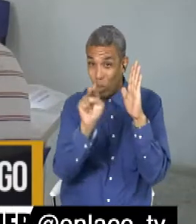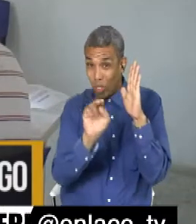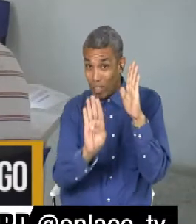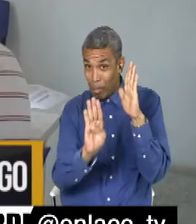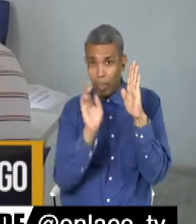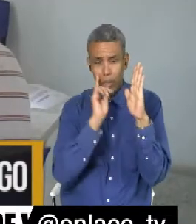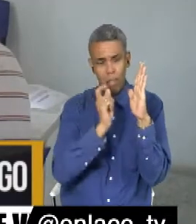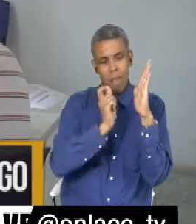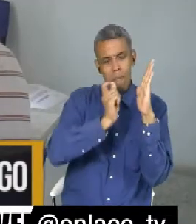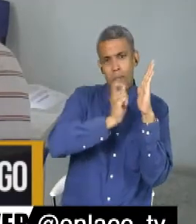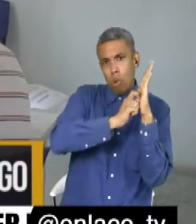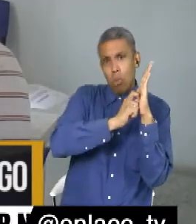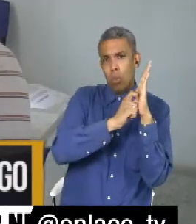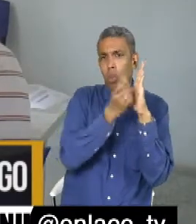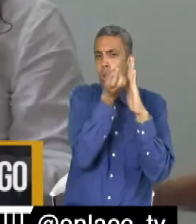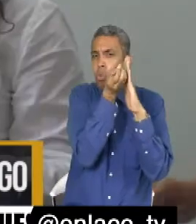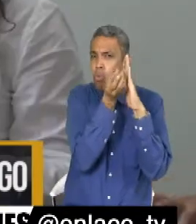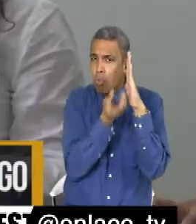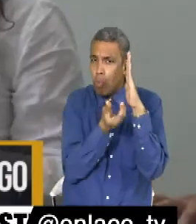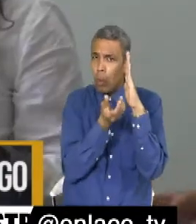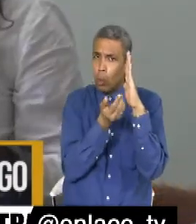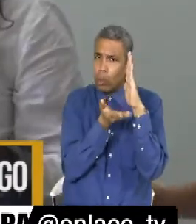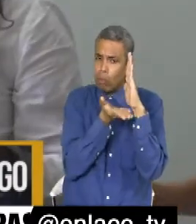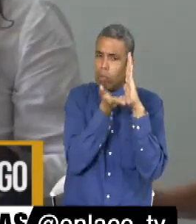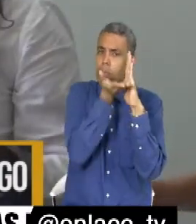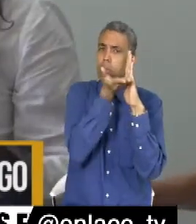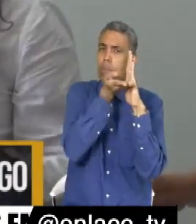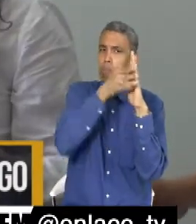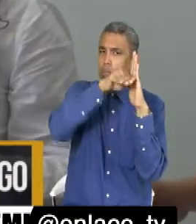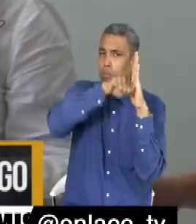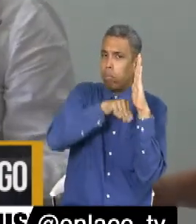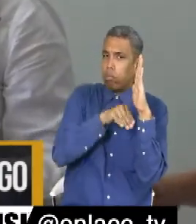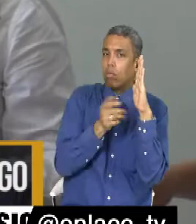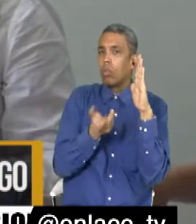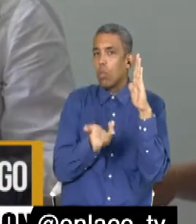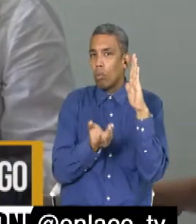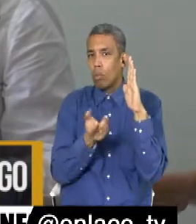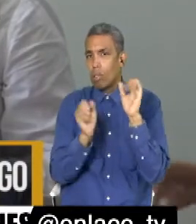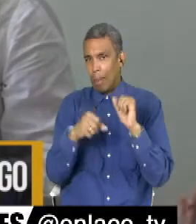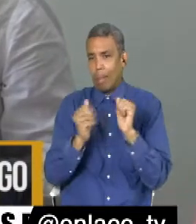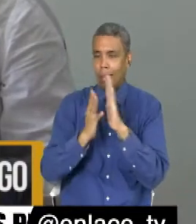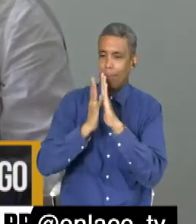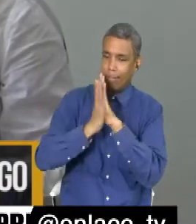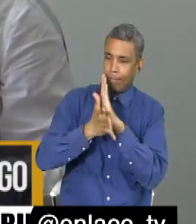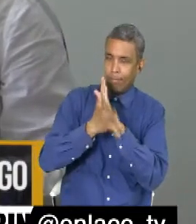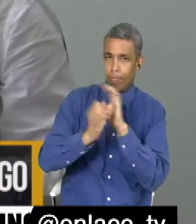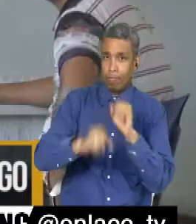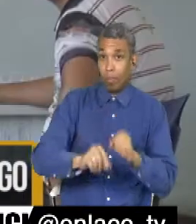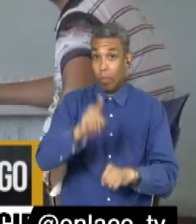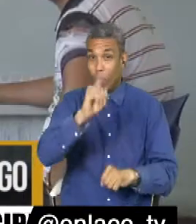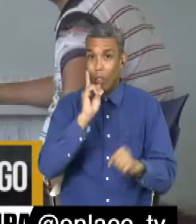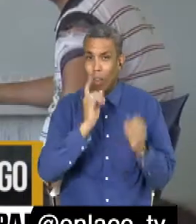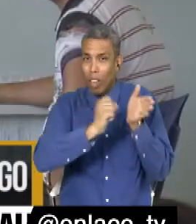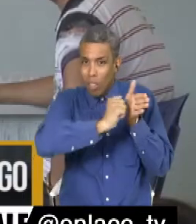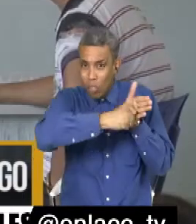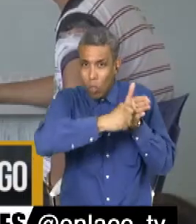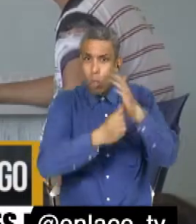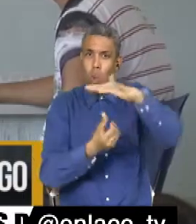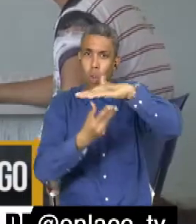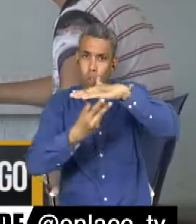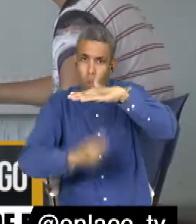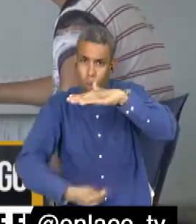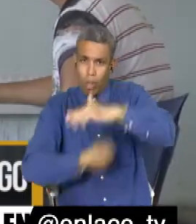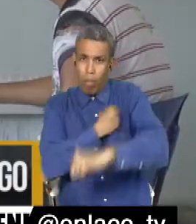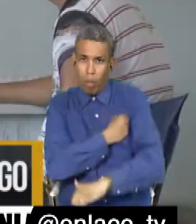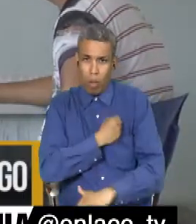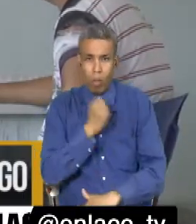que necesita toda persona para afiliarse al régimen subsidiado. Les pedimos, por favor, que lleven fotocopia de los documentos,